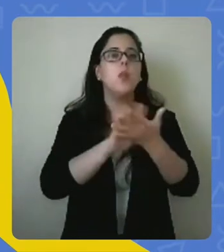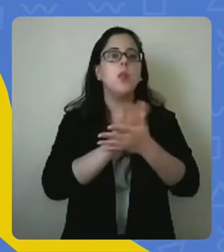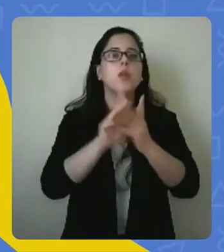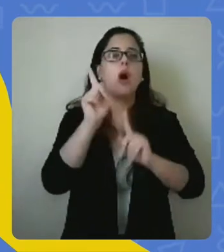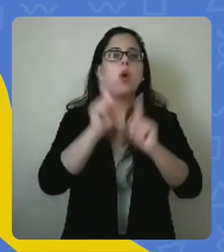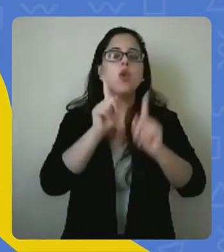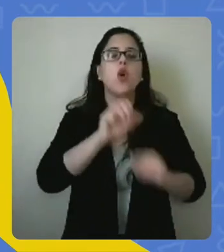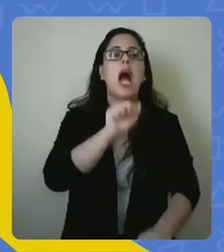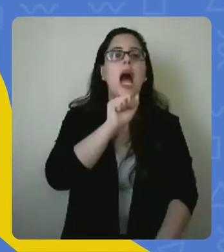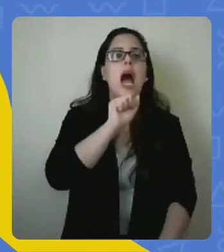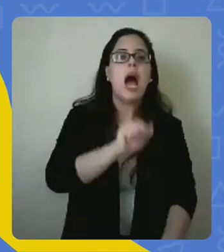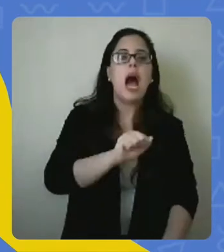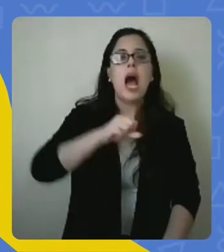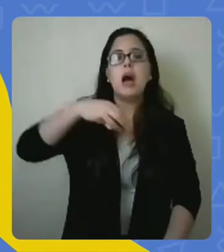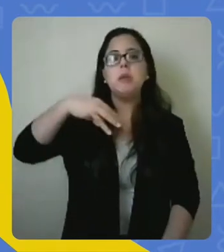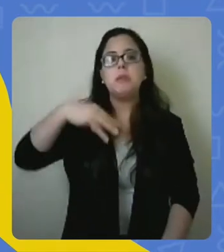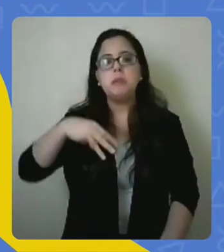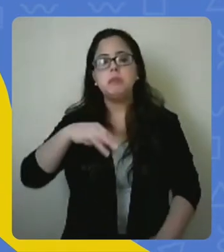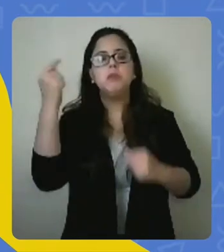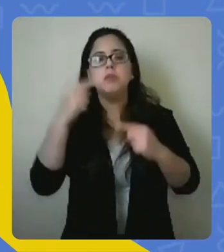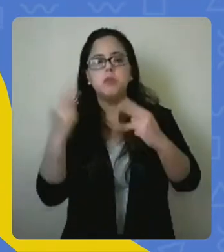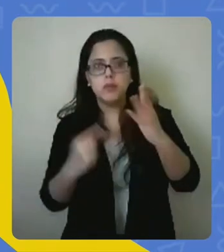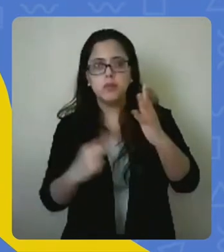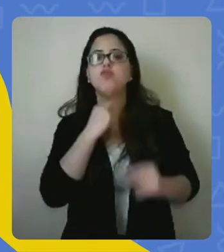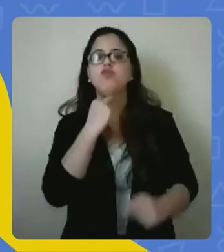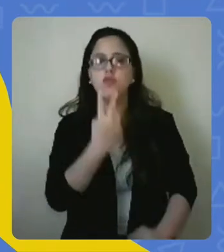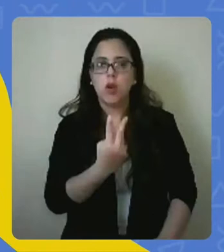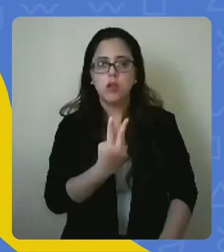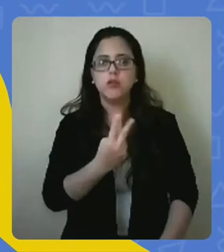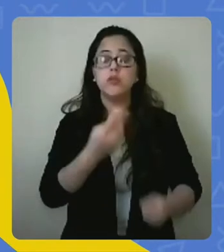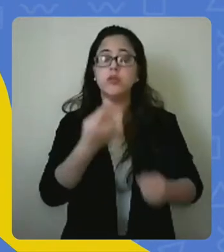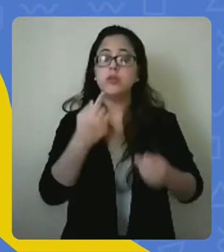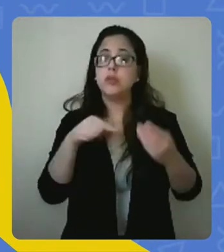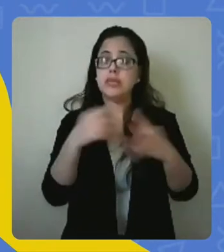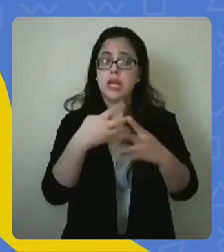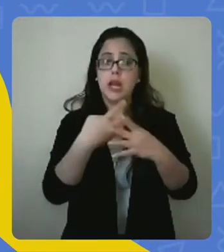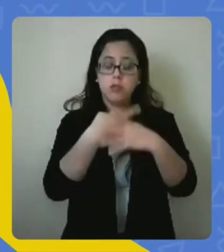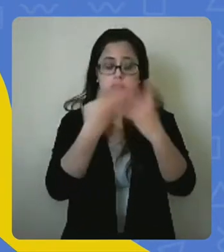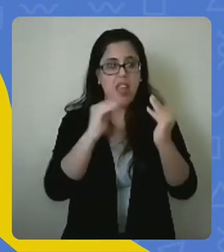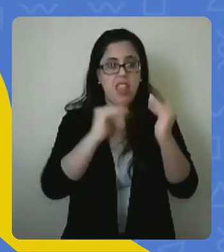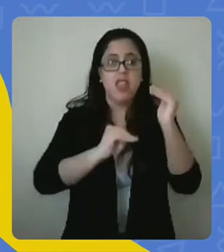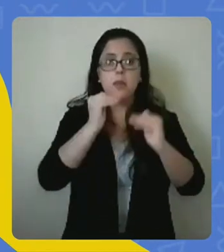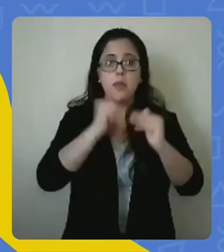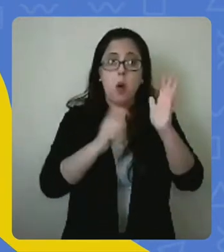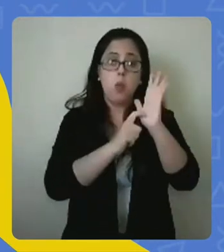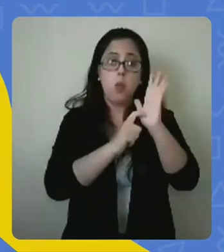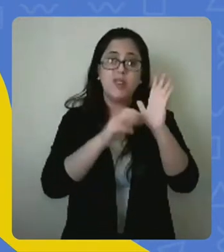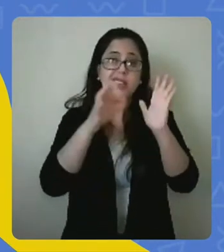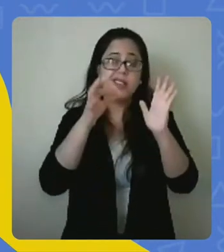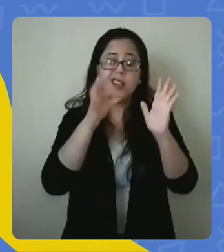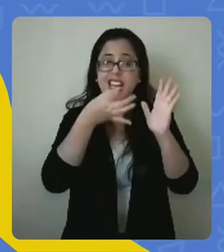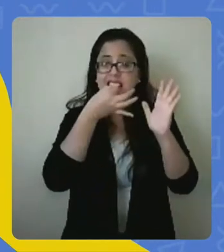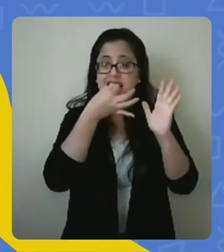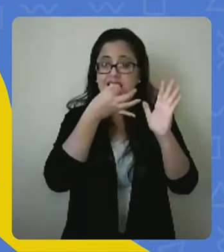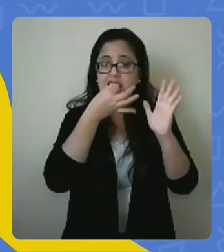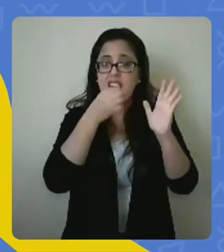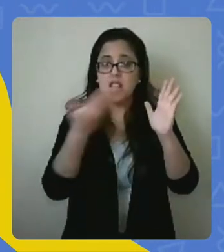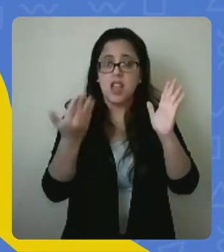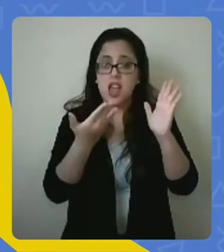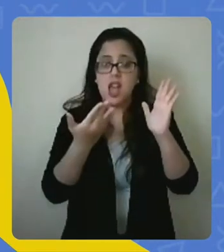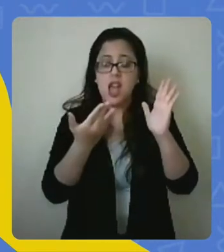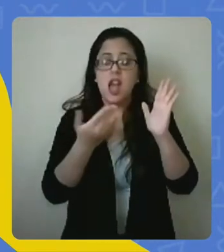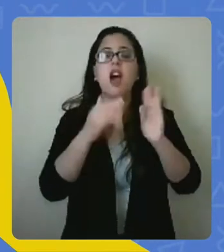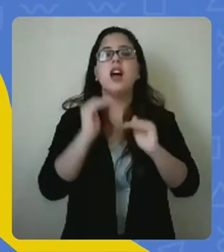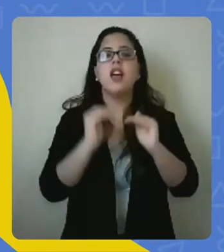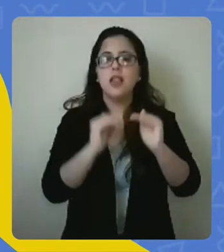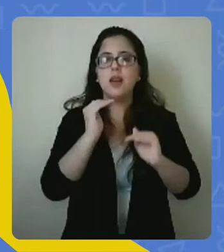con el sonido M, con distintos sonidos. Después, si las juntamos de acuerdo al puntito verde, vamos a tener las tarjetas según su